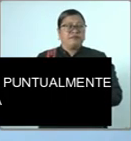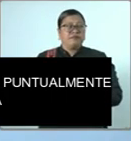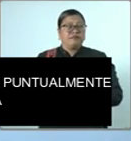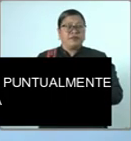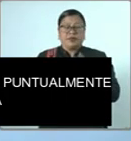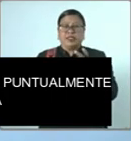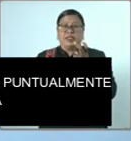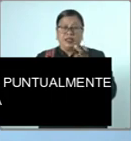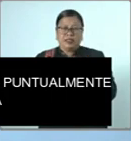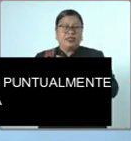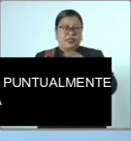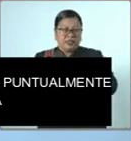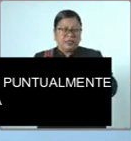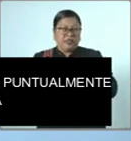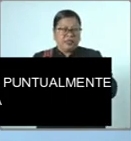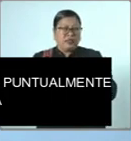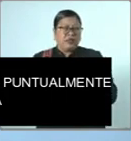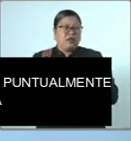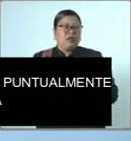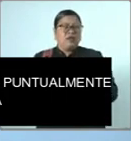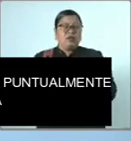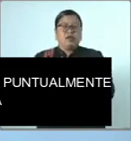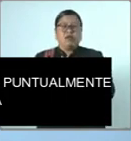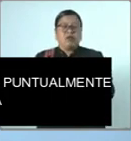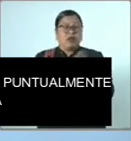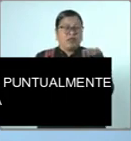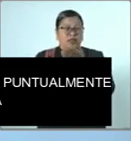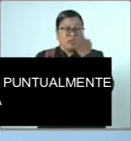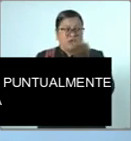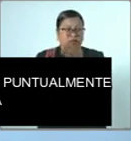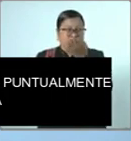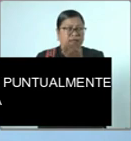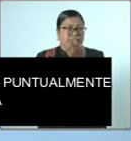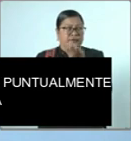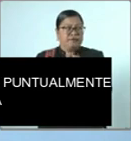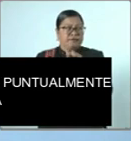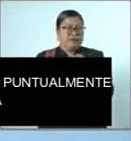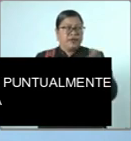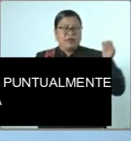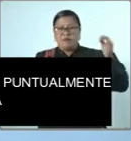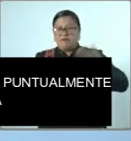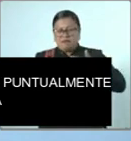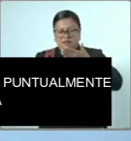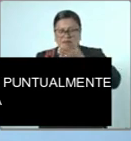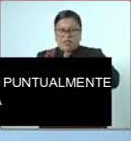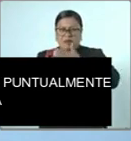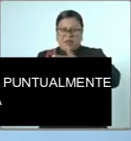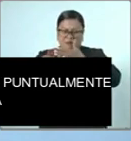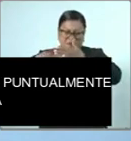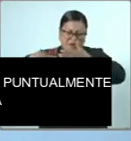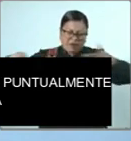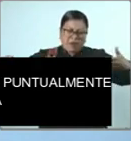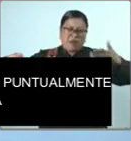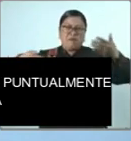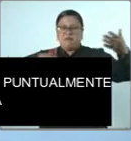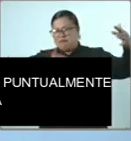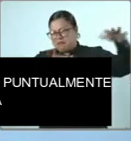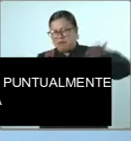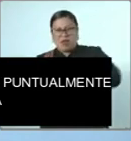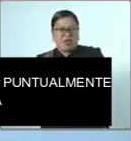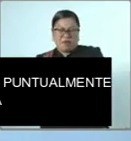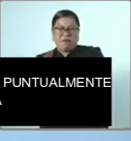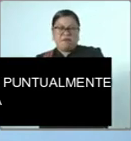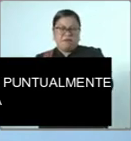Aquí vemos las afectaciones de cómo llegó al preescolar, cómo cayó la barda ahí en Tamazulapan del Espíritu